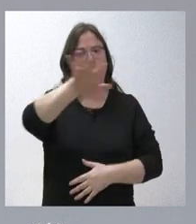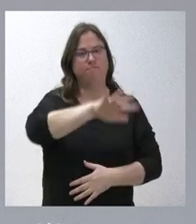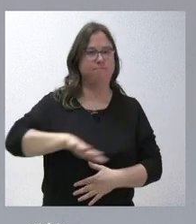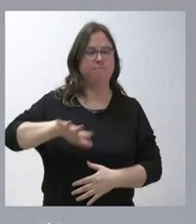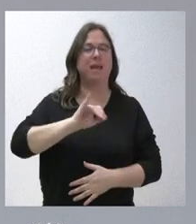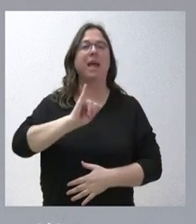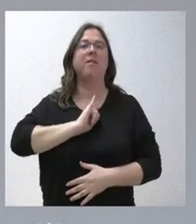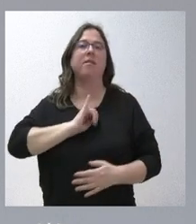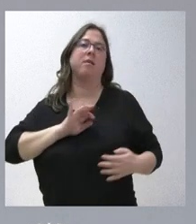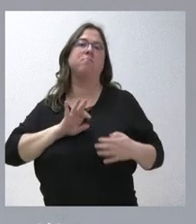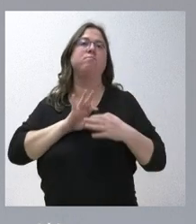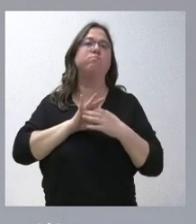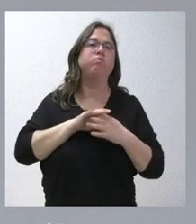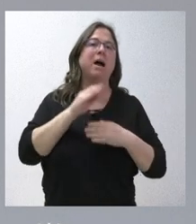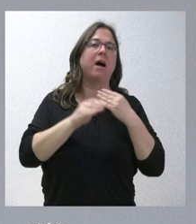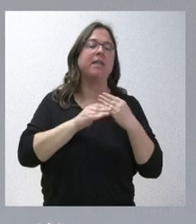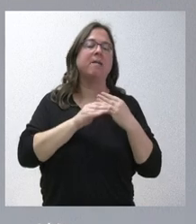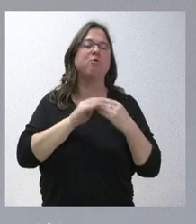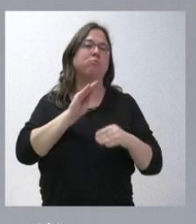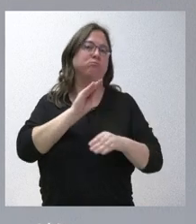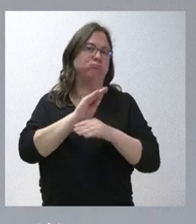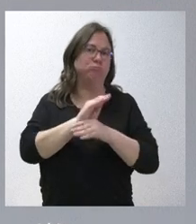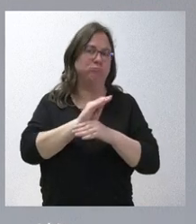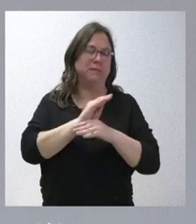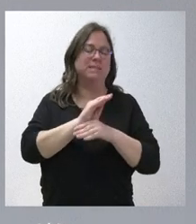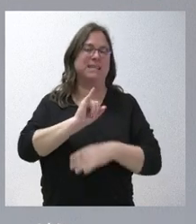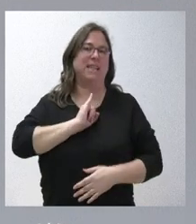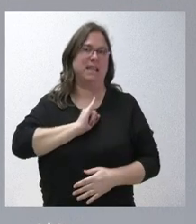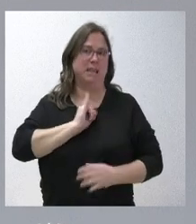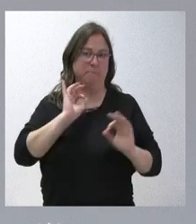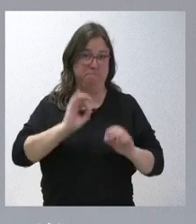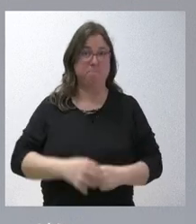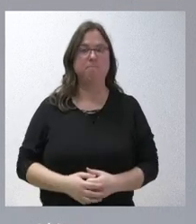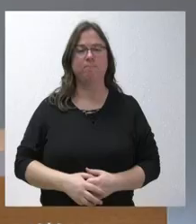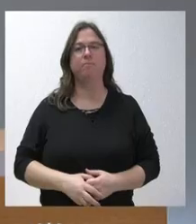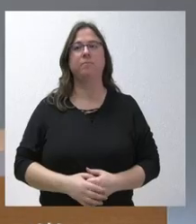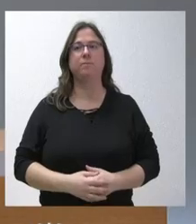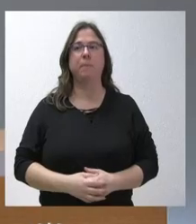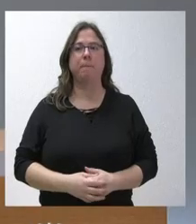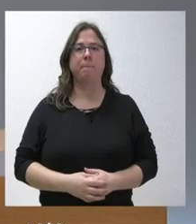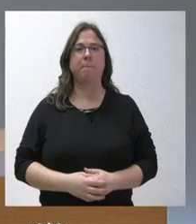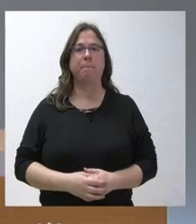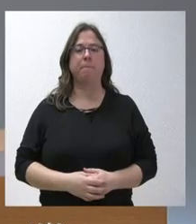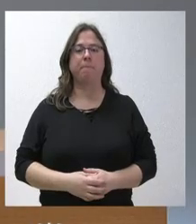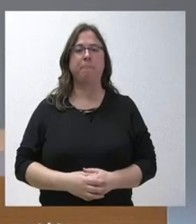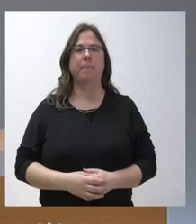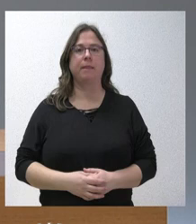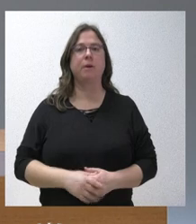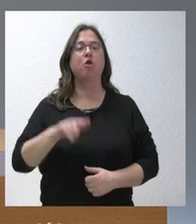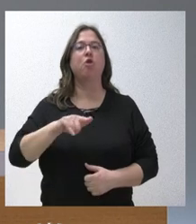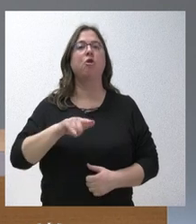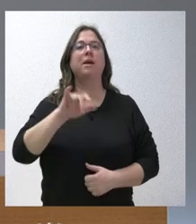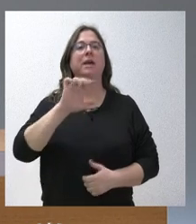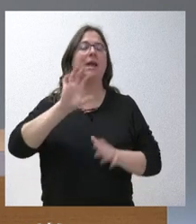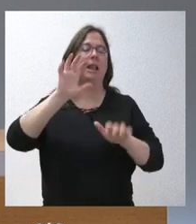deportivas eh hacemos ese patrocinio de identidad institucional hoy en y león tenemos a